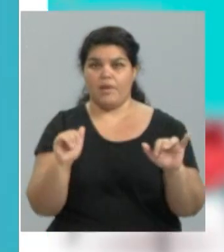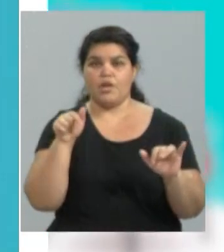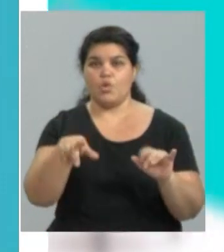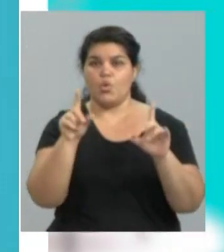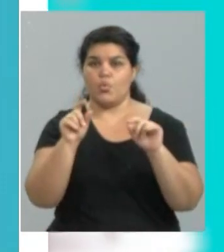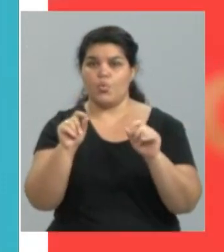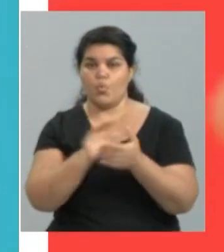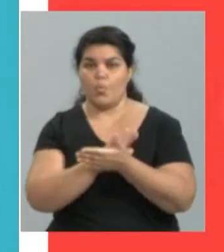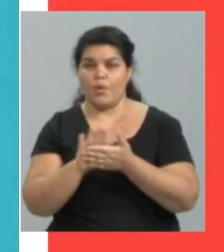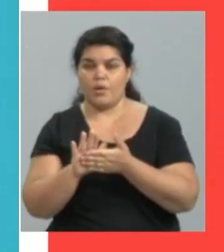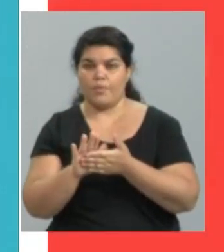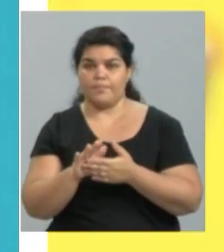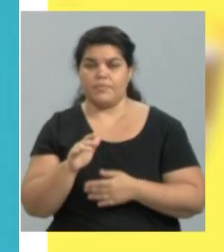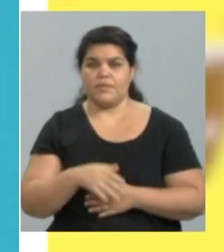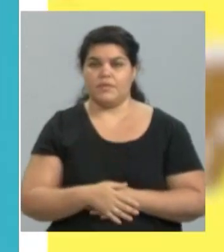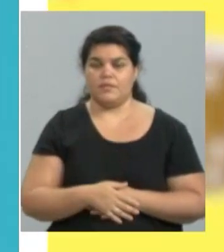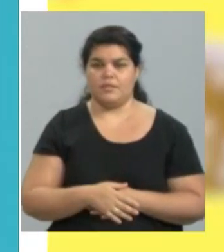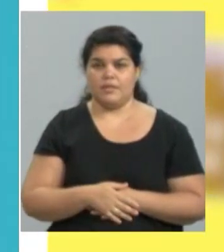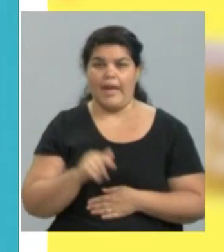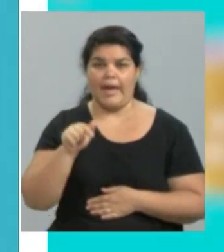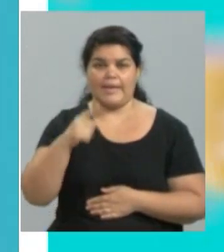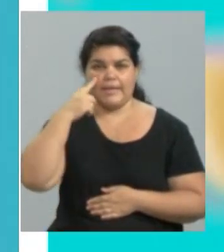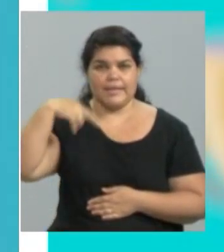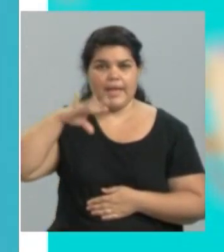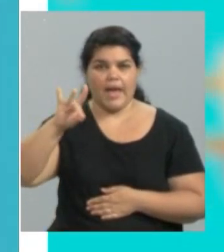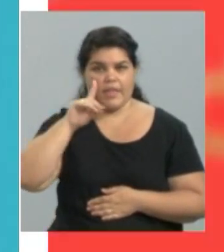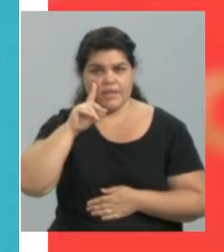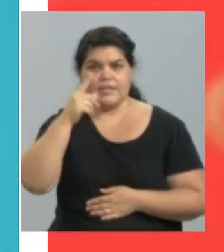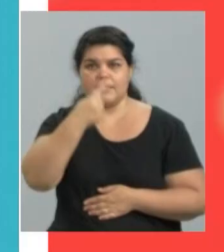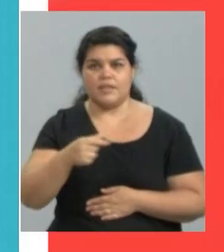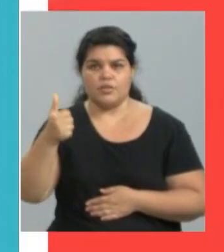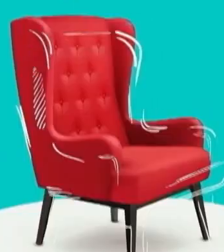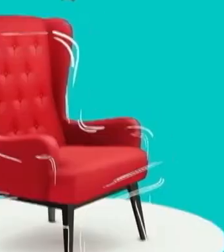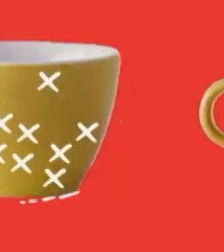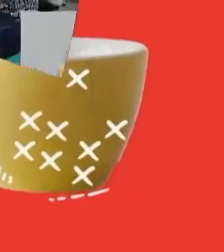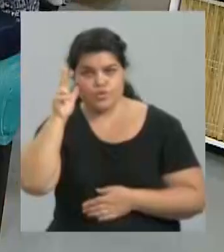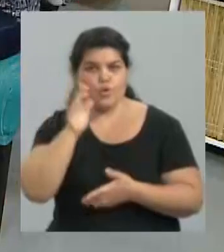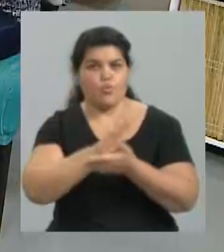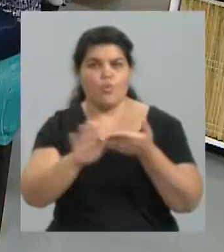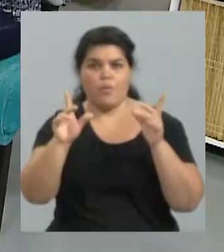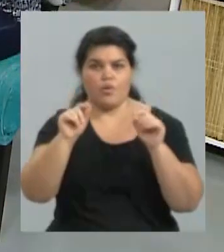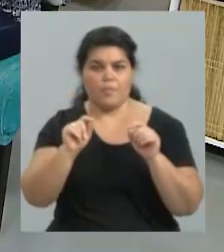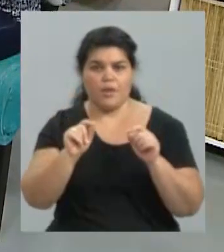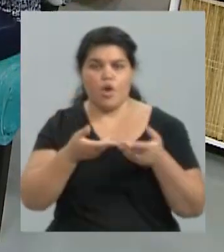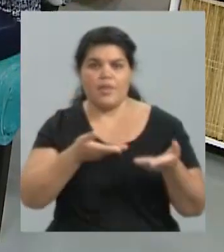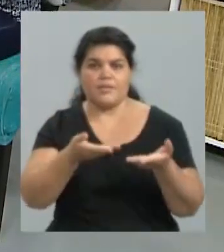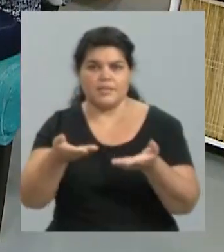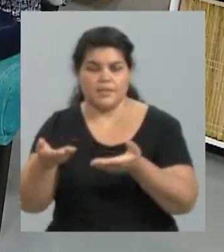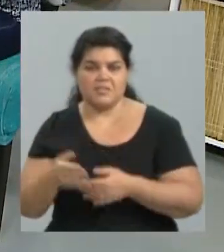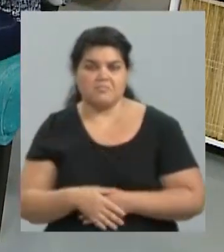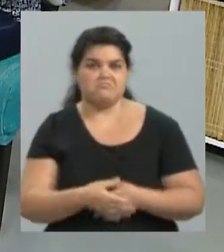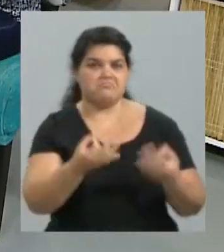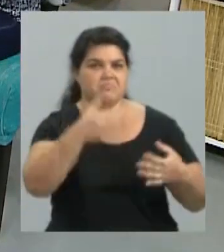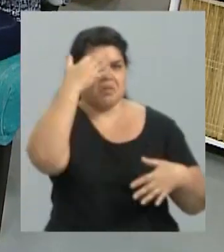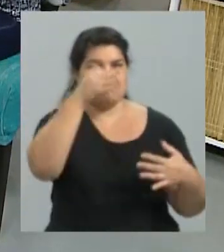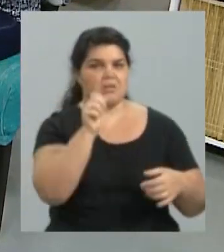línea de asistencia o INADI. Así que ya saben, 168, nueva línea de asistencia. Una genia, Consuelo Herrera.